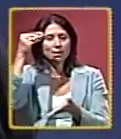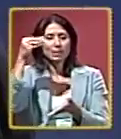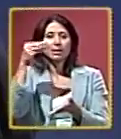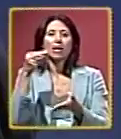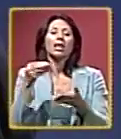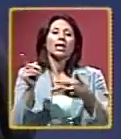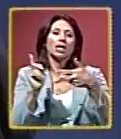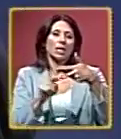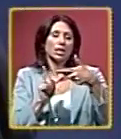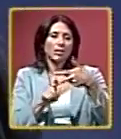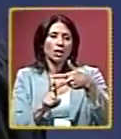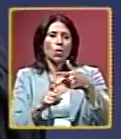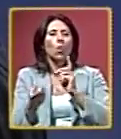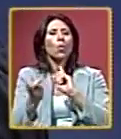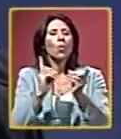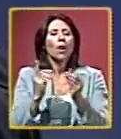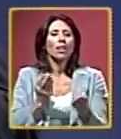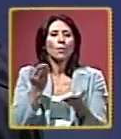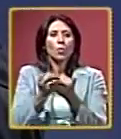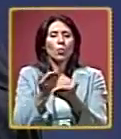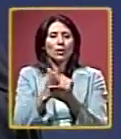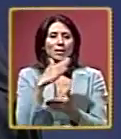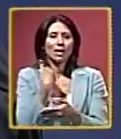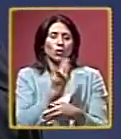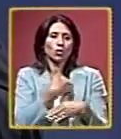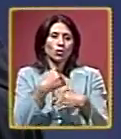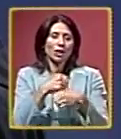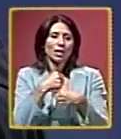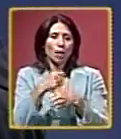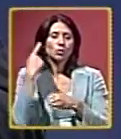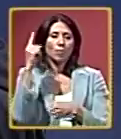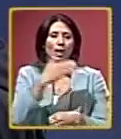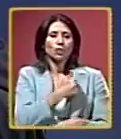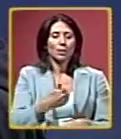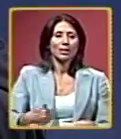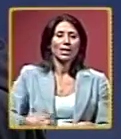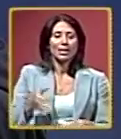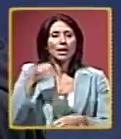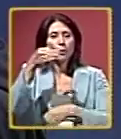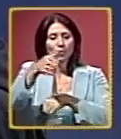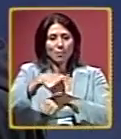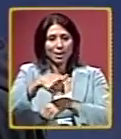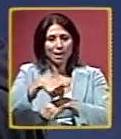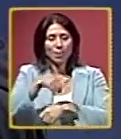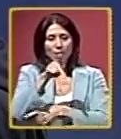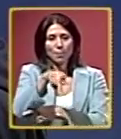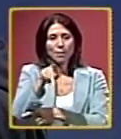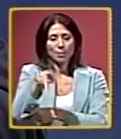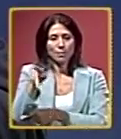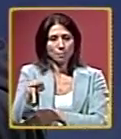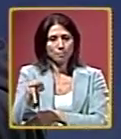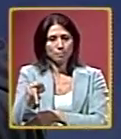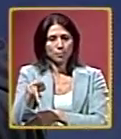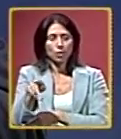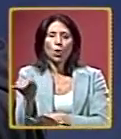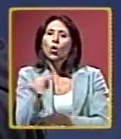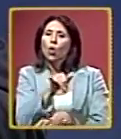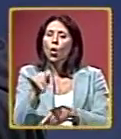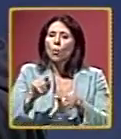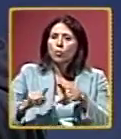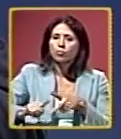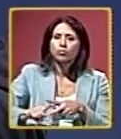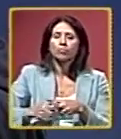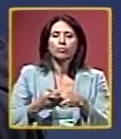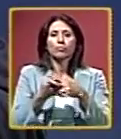tercer aspecto, cuál sería la propuesta que estaríamos haciendo a los presidentes en la etapa que sigue de este Plan Puebla-Panamá. Como punto de partida